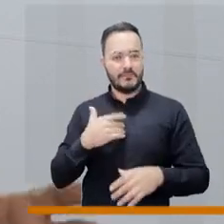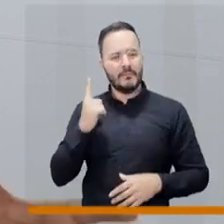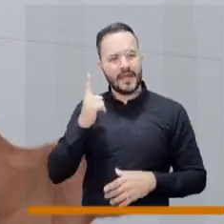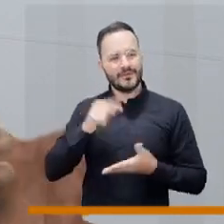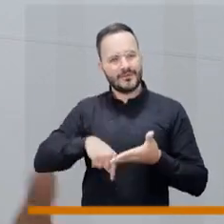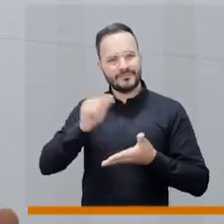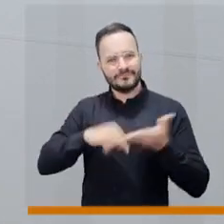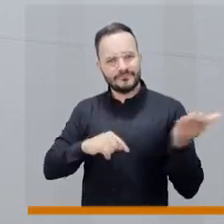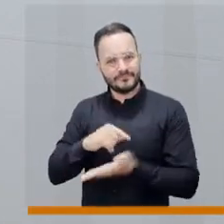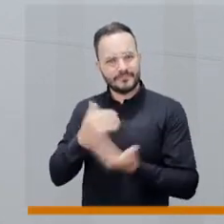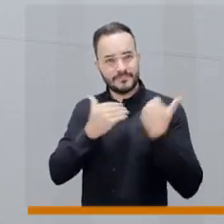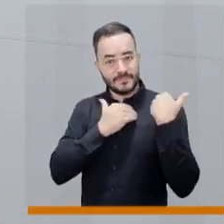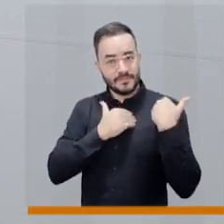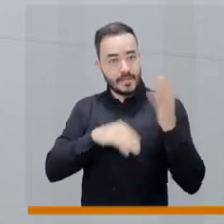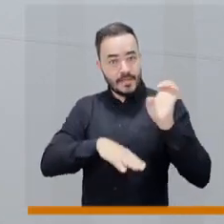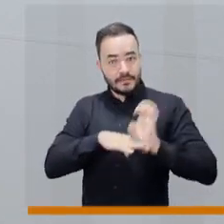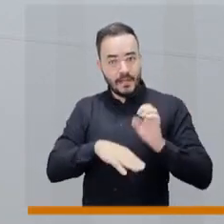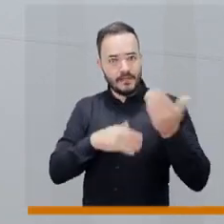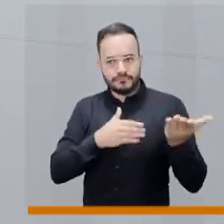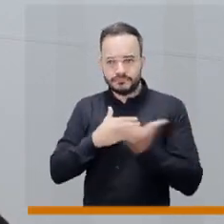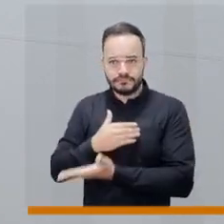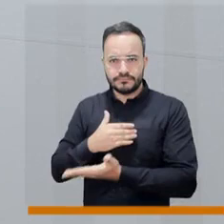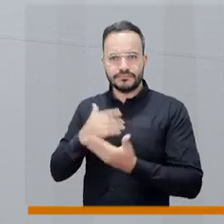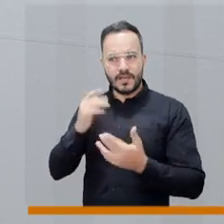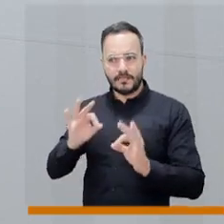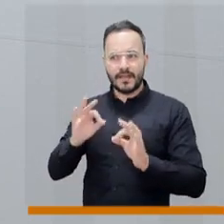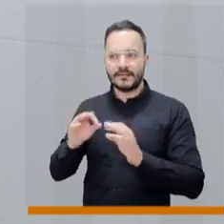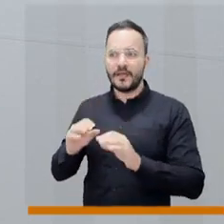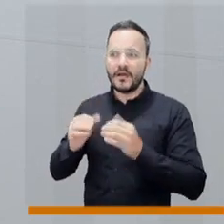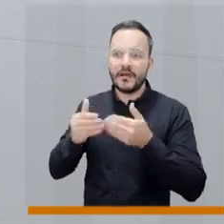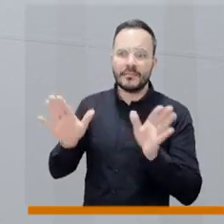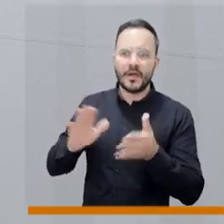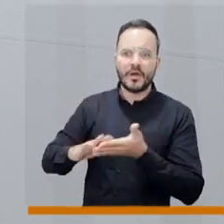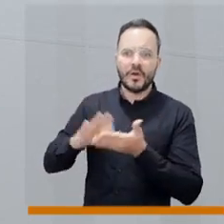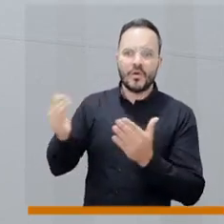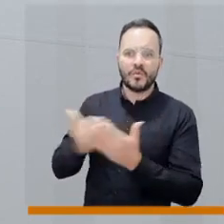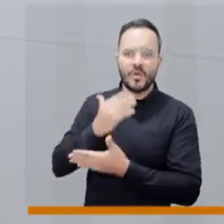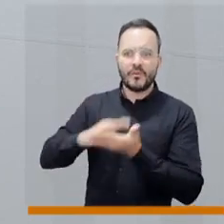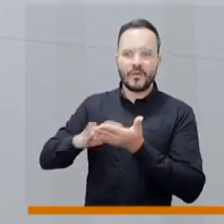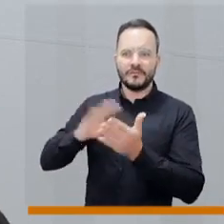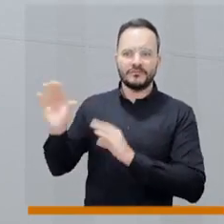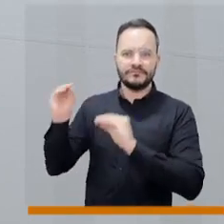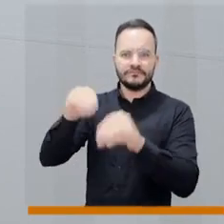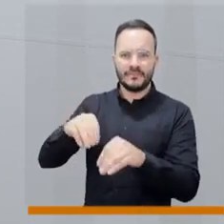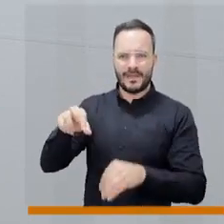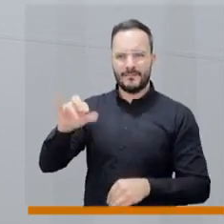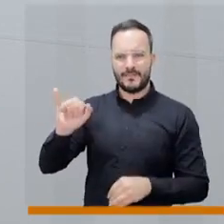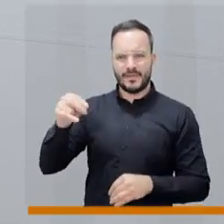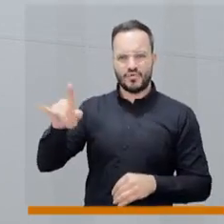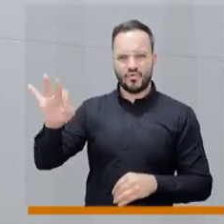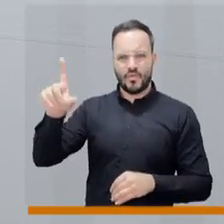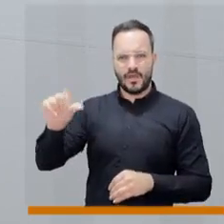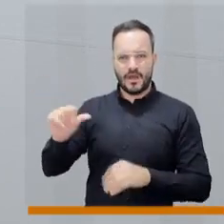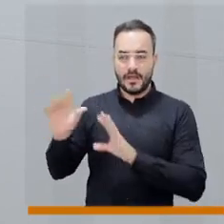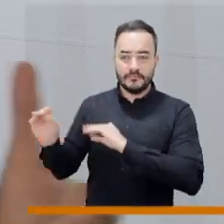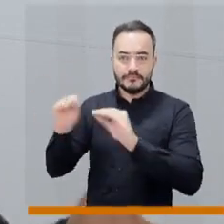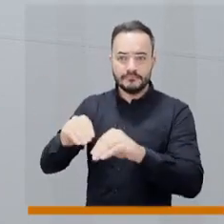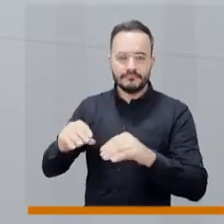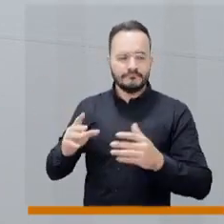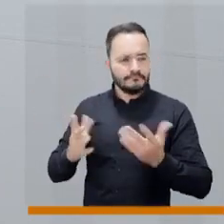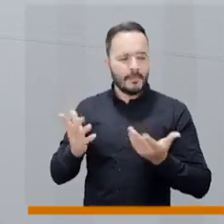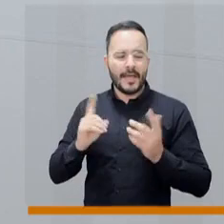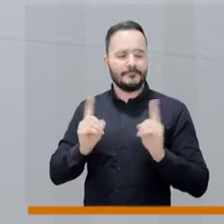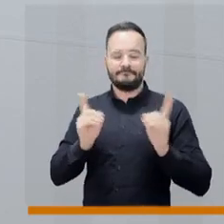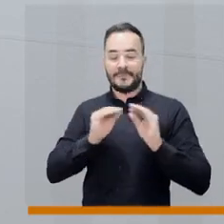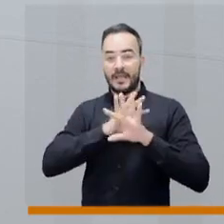de la parte contractual para quien se encargue de implementar el nuevo vaso Altair, La Piñuela, y no vemos tampoco claros